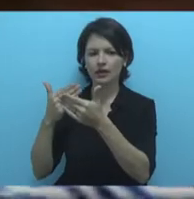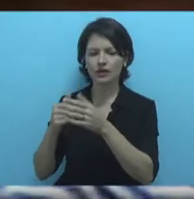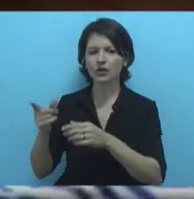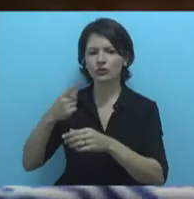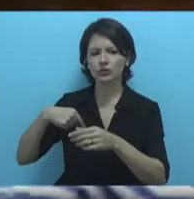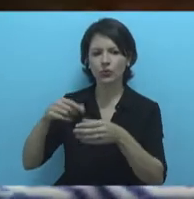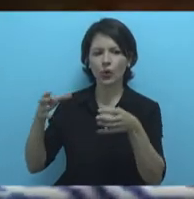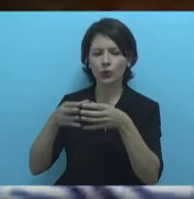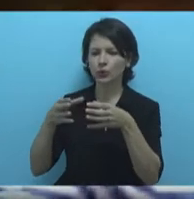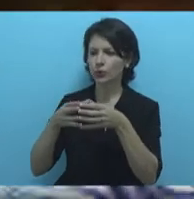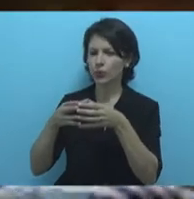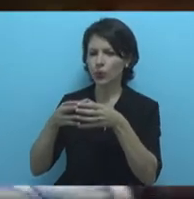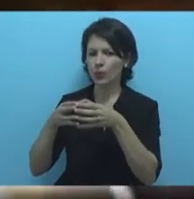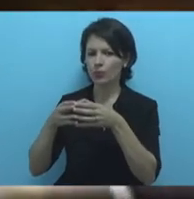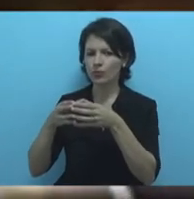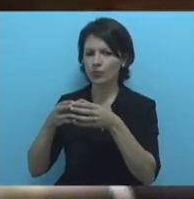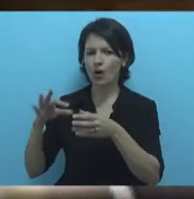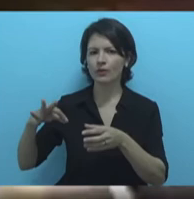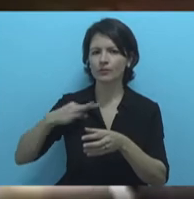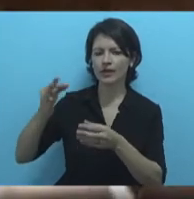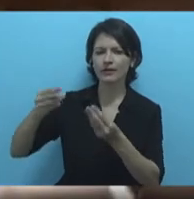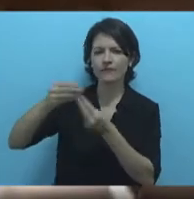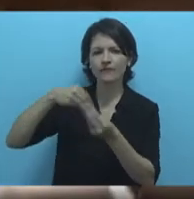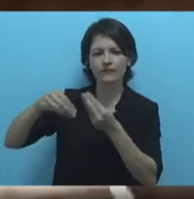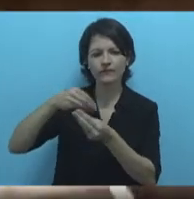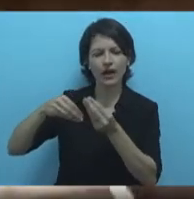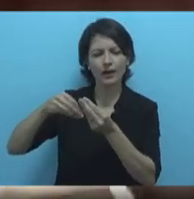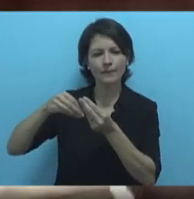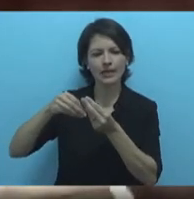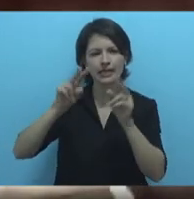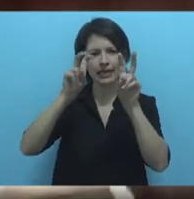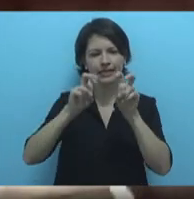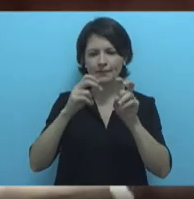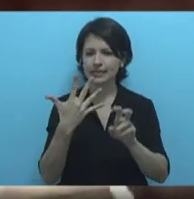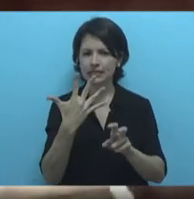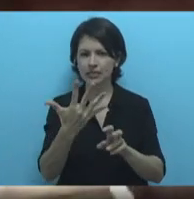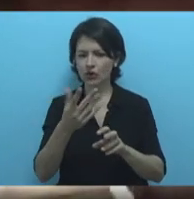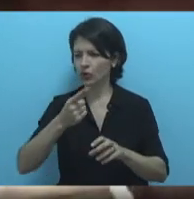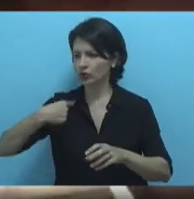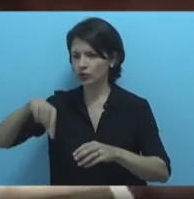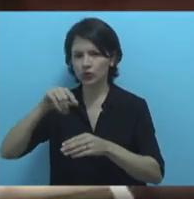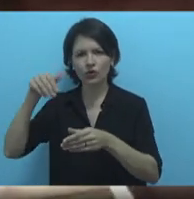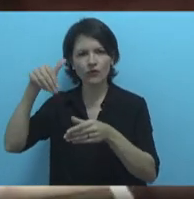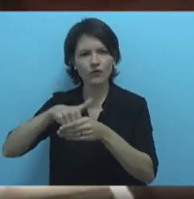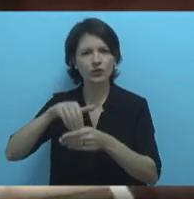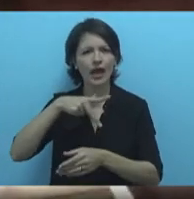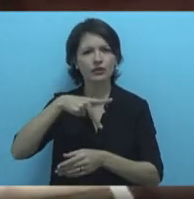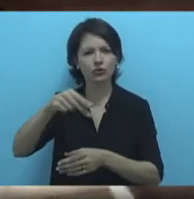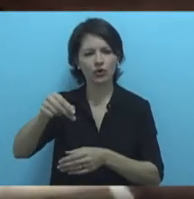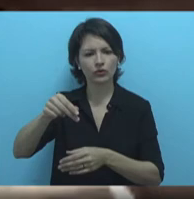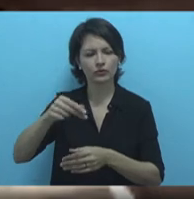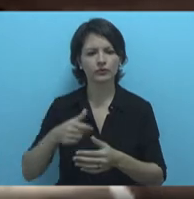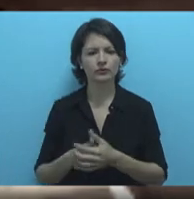vida y familias no va a acompañar el proyecto de ley que yo al número cinco en el orden que vamos a tratar ahora los